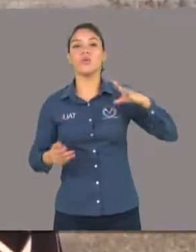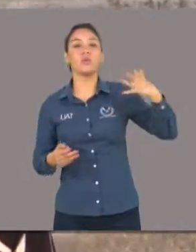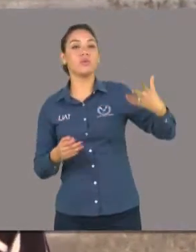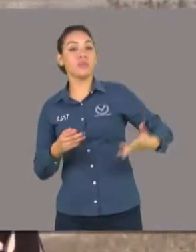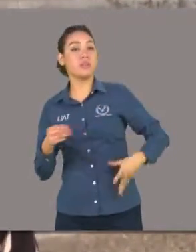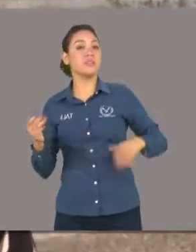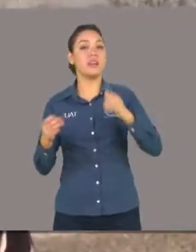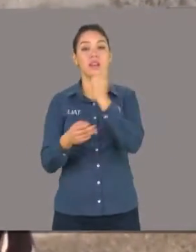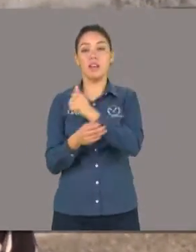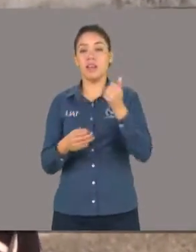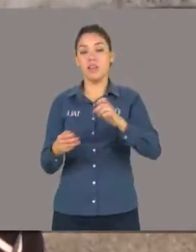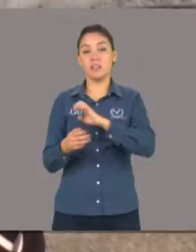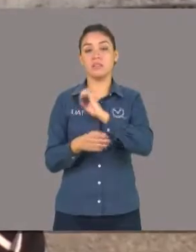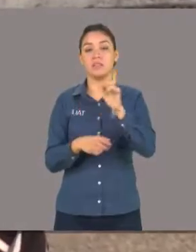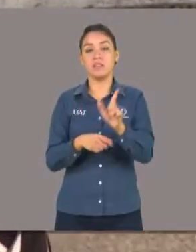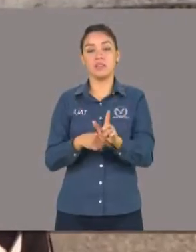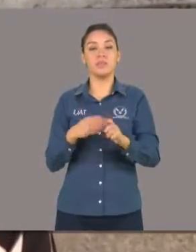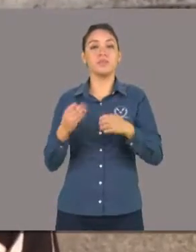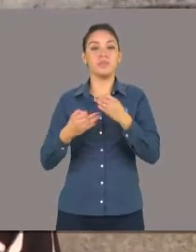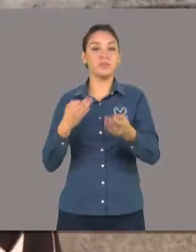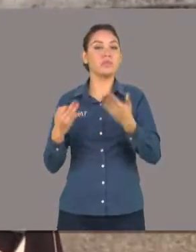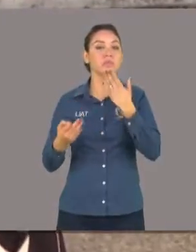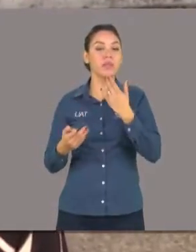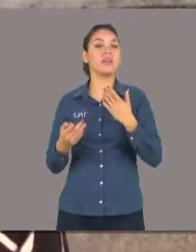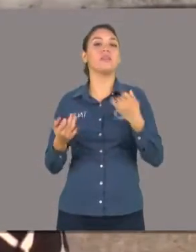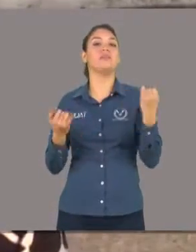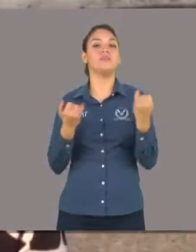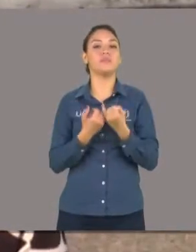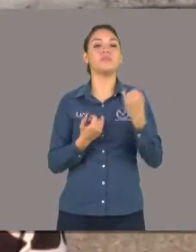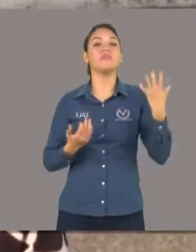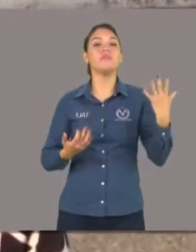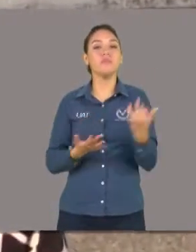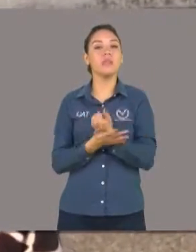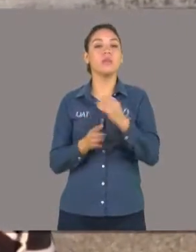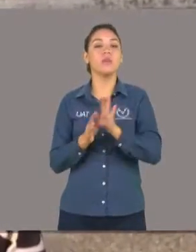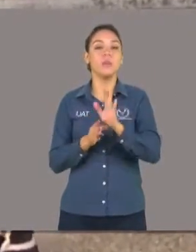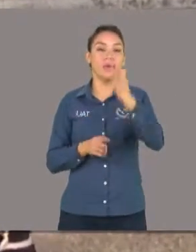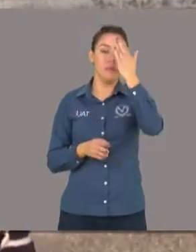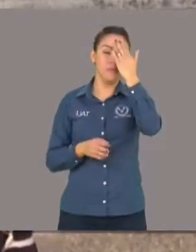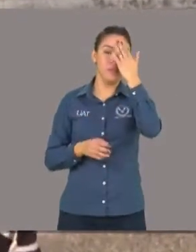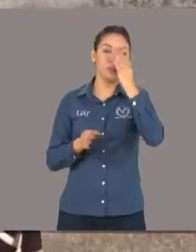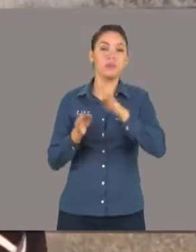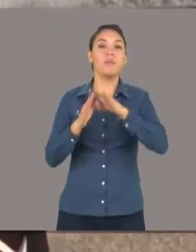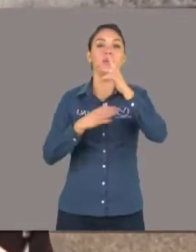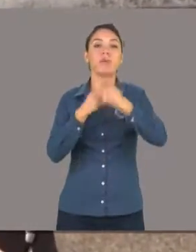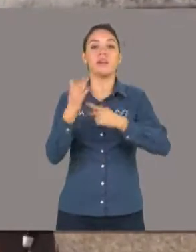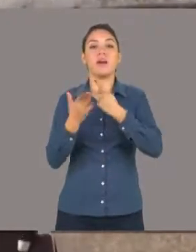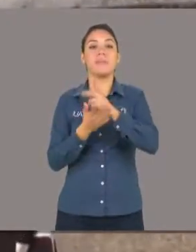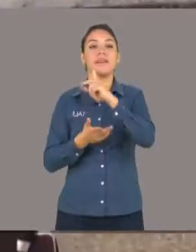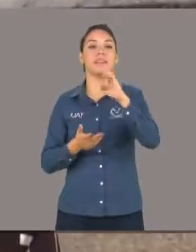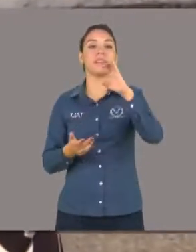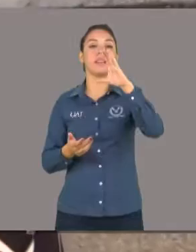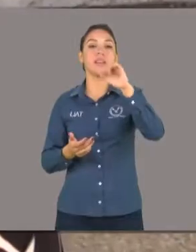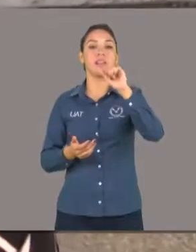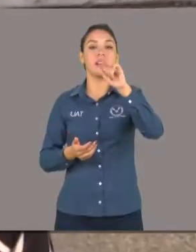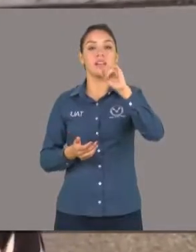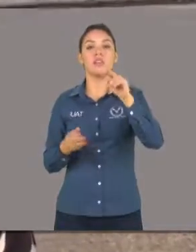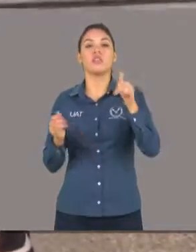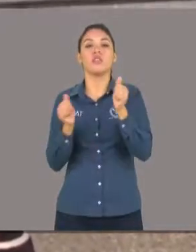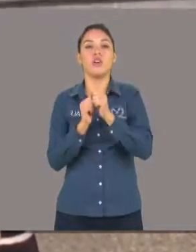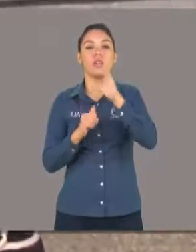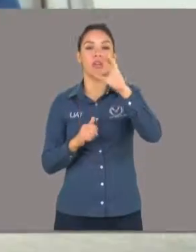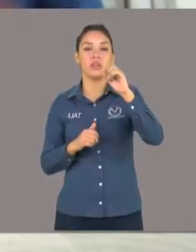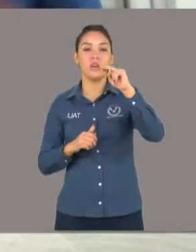todas las especialidades, también logramos ser reconocido como programa de calidad por